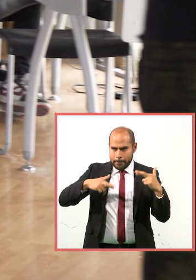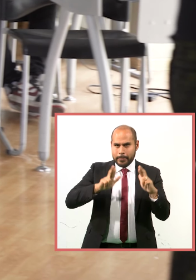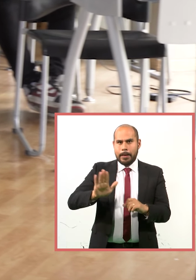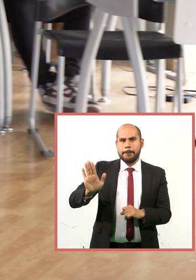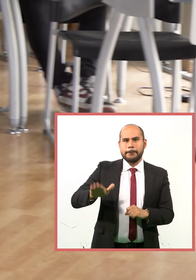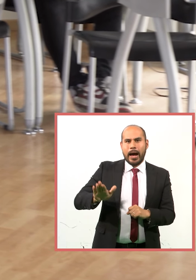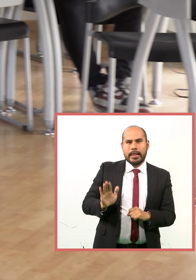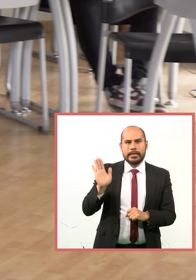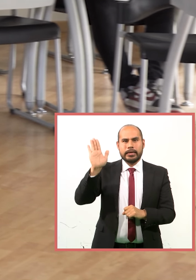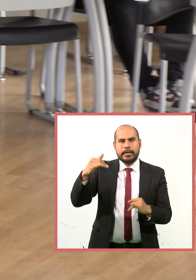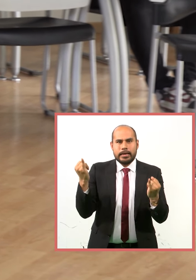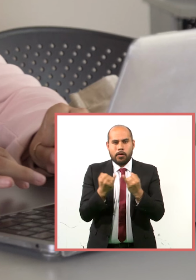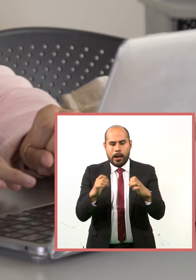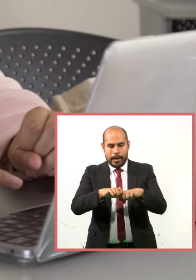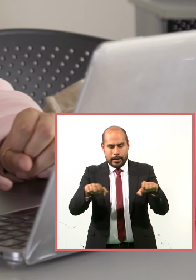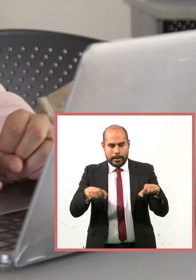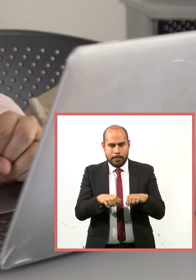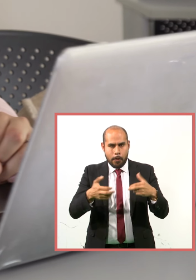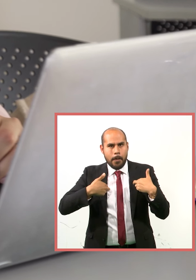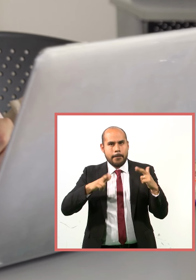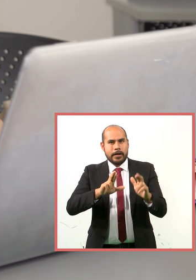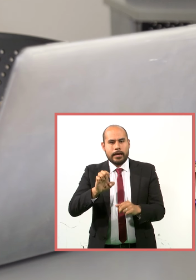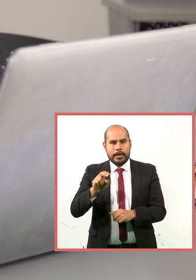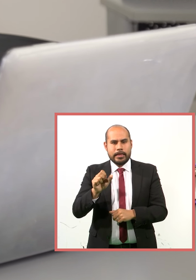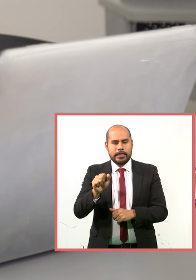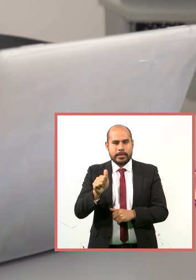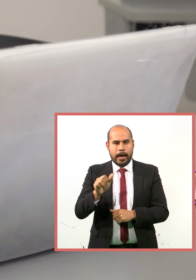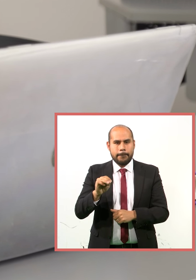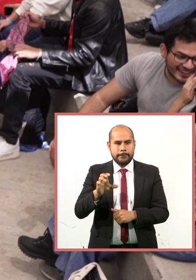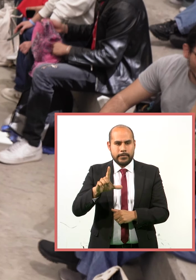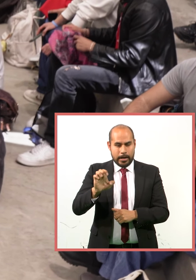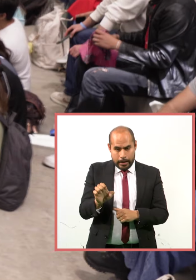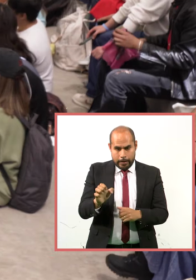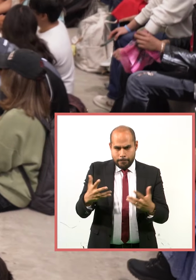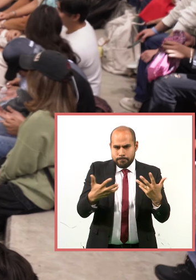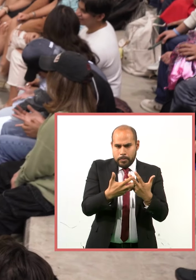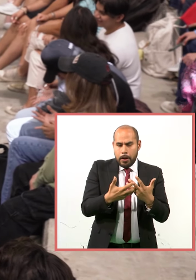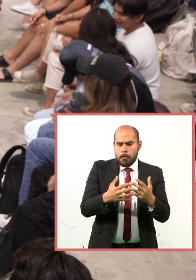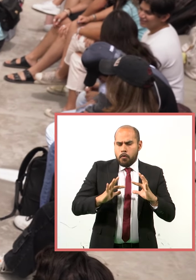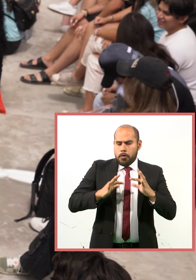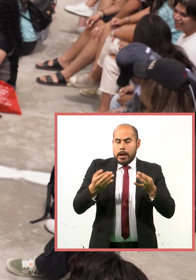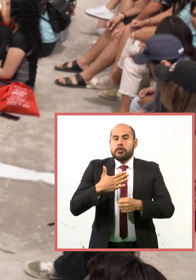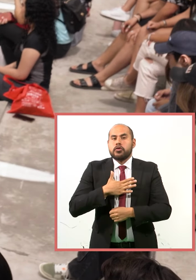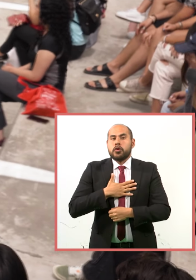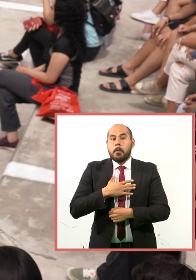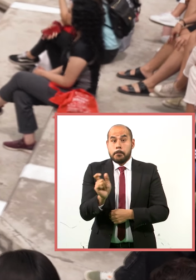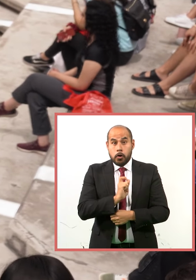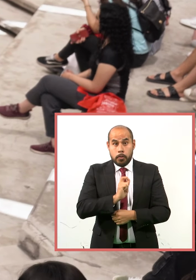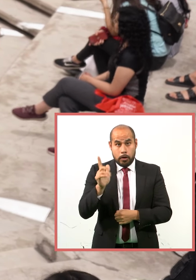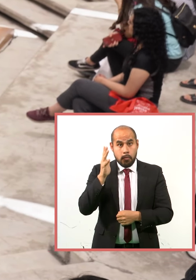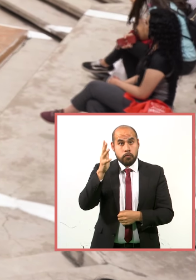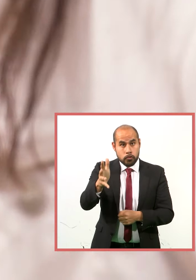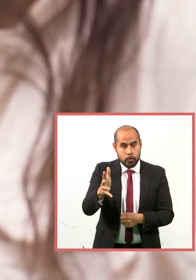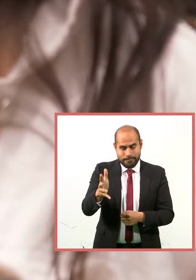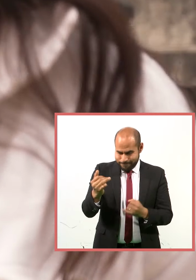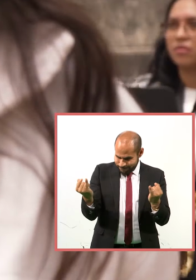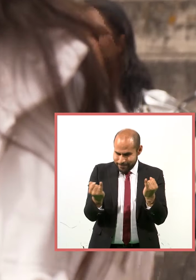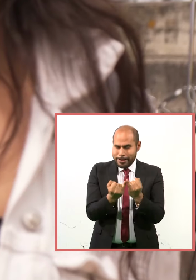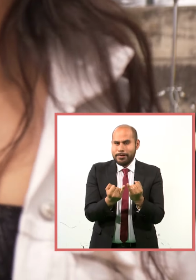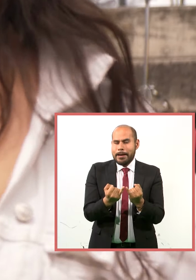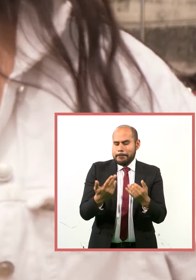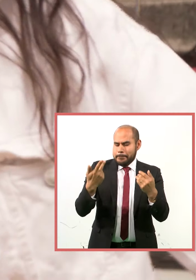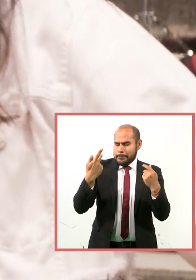equipo representativo de básquet y en el equipo representativo de ensamble me forman no solamente como una gran